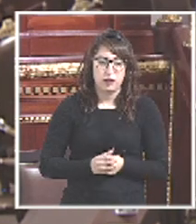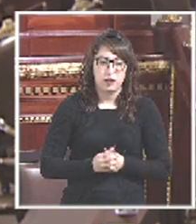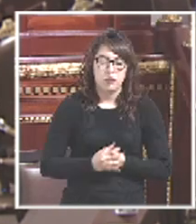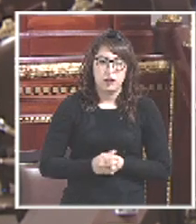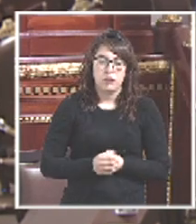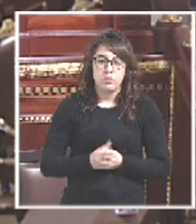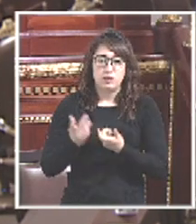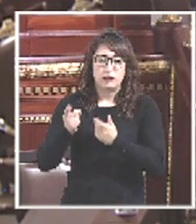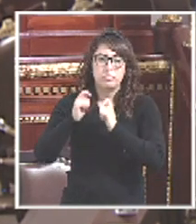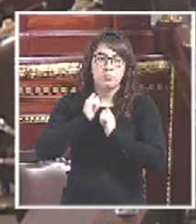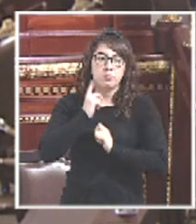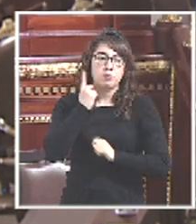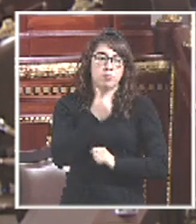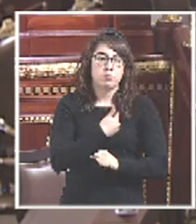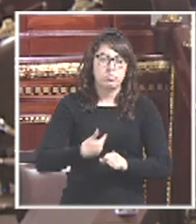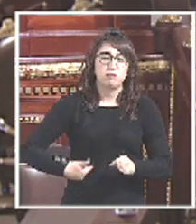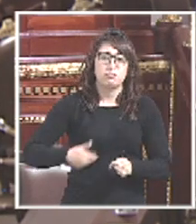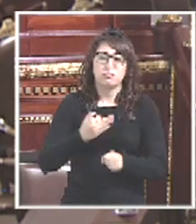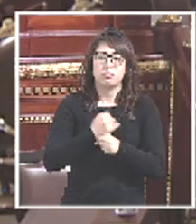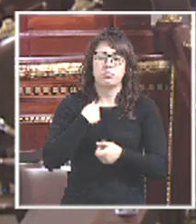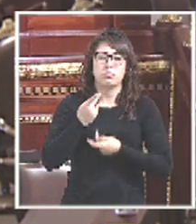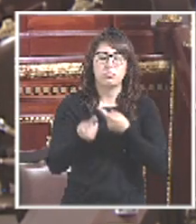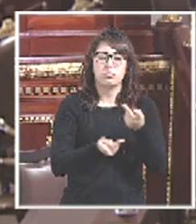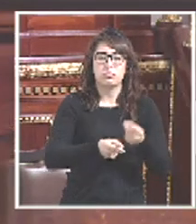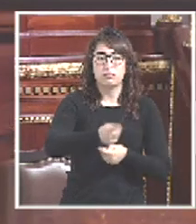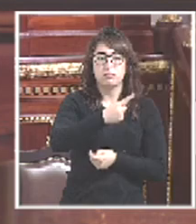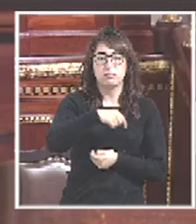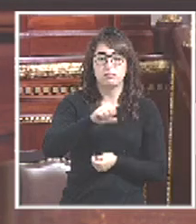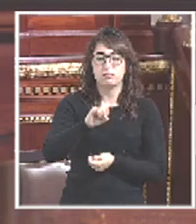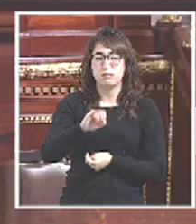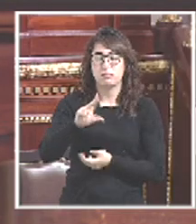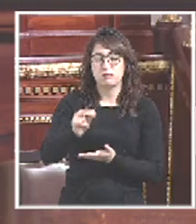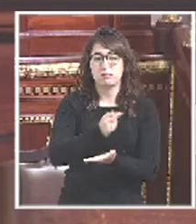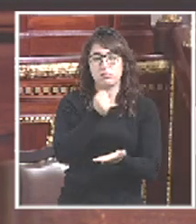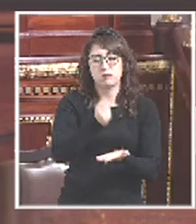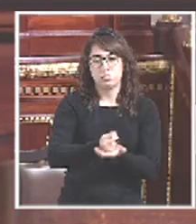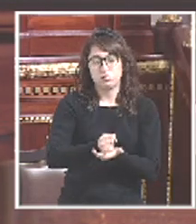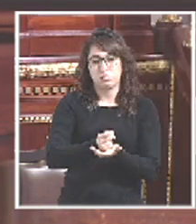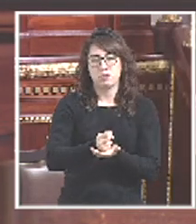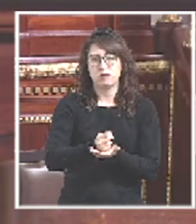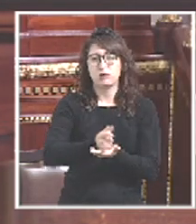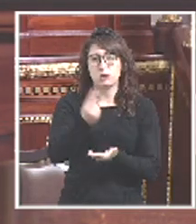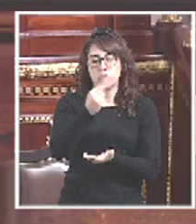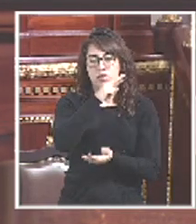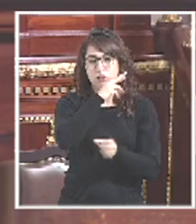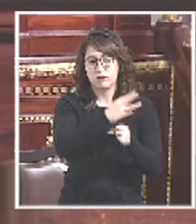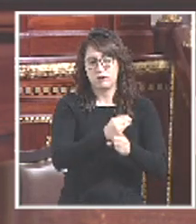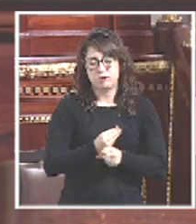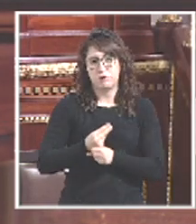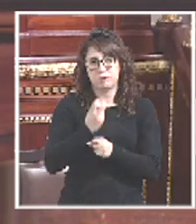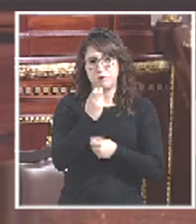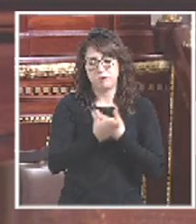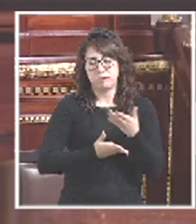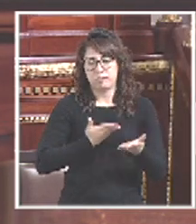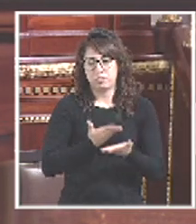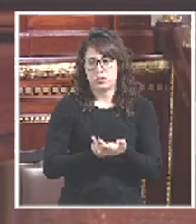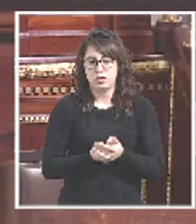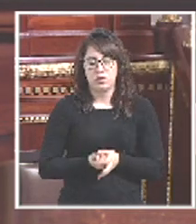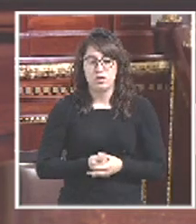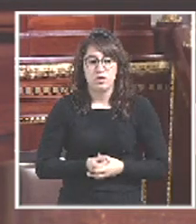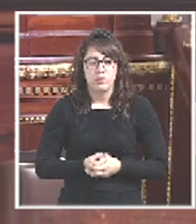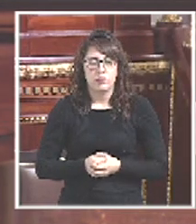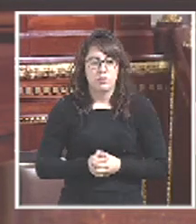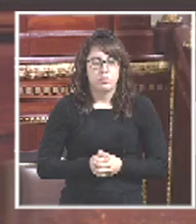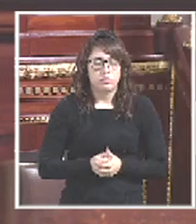Por instrucciones de la Presidencia y en votación económica, se consulta a la Comisión Permanente si la propuesta de referencia se considera